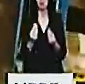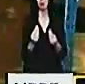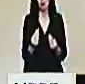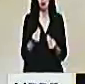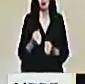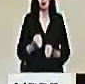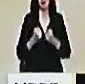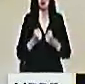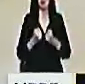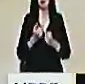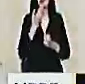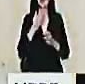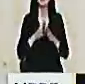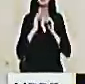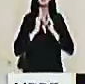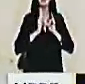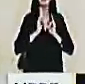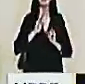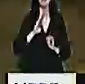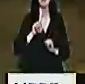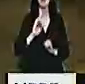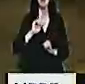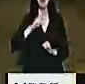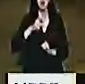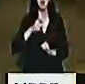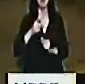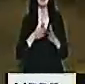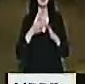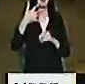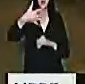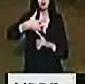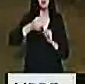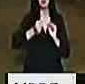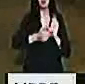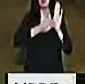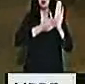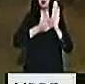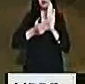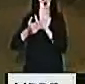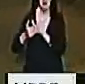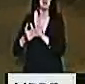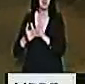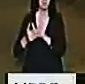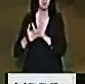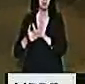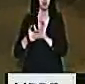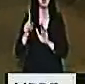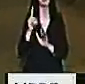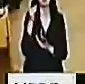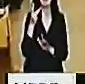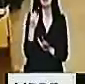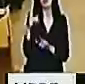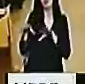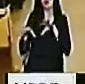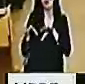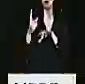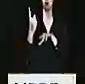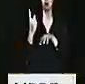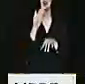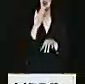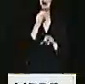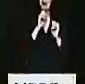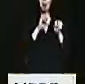tenemos mucha información en un blog, que para nosotros es súper importante poder entregar contenido adicional, y no solamente como una cosa transaccional, sino